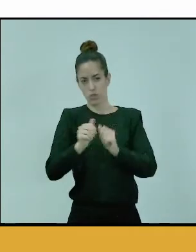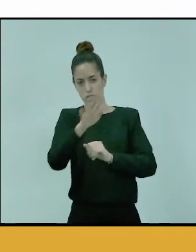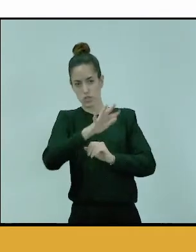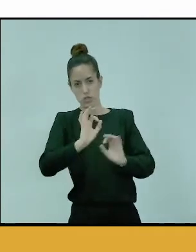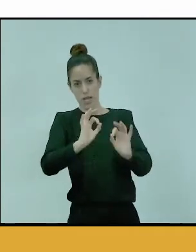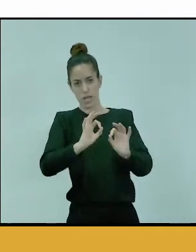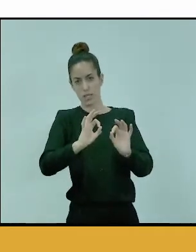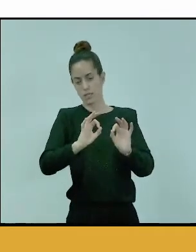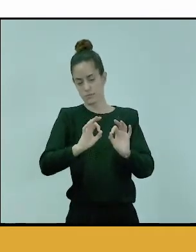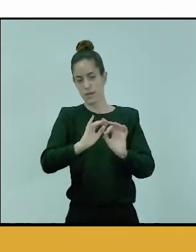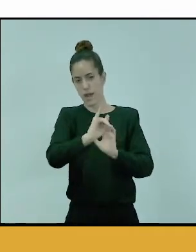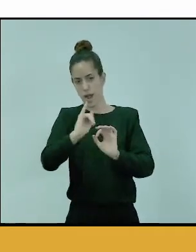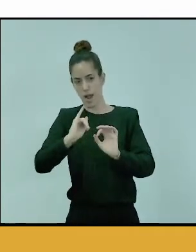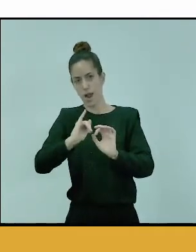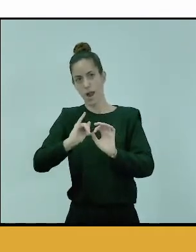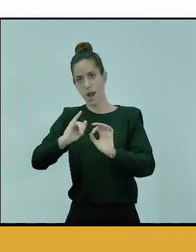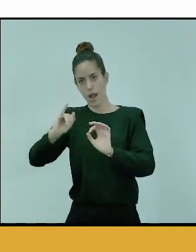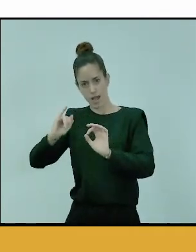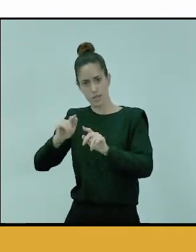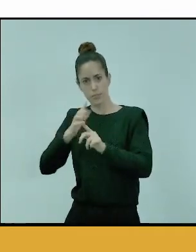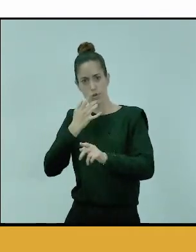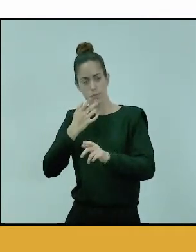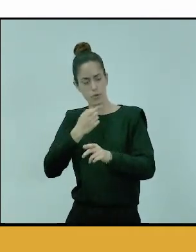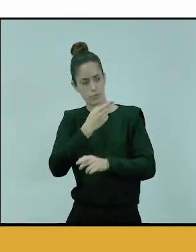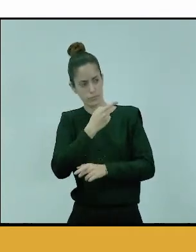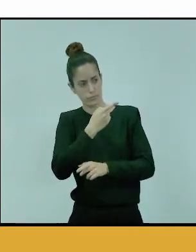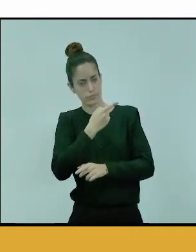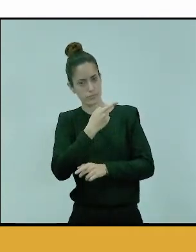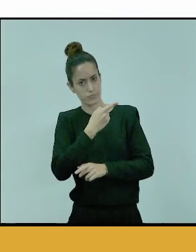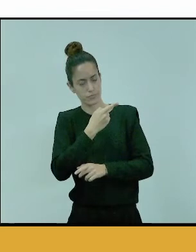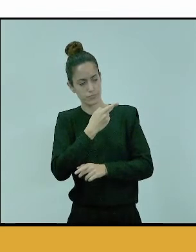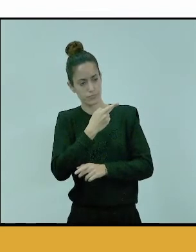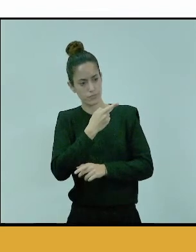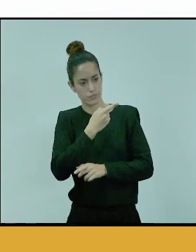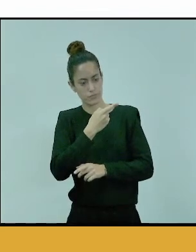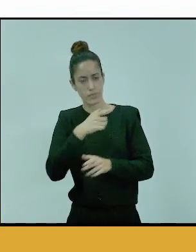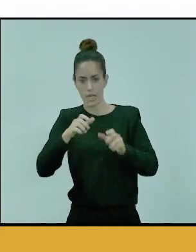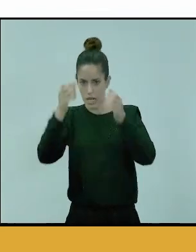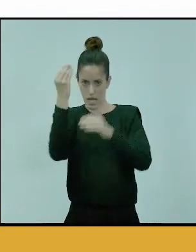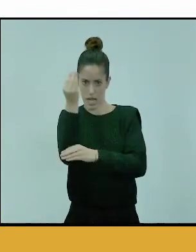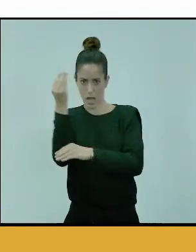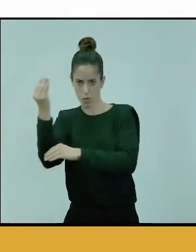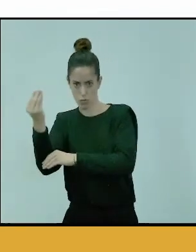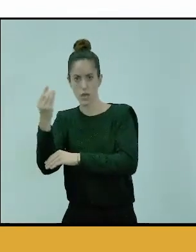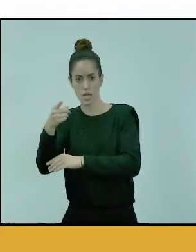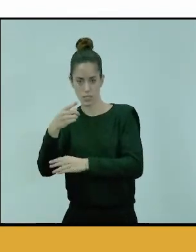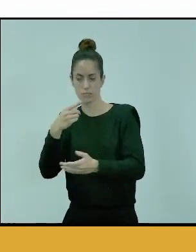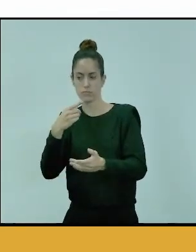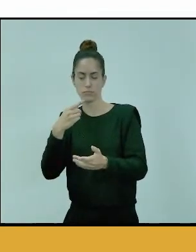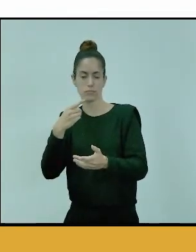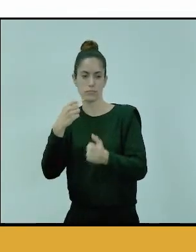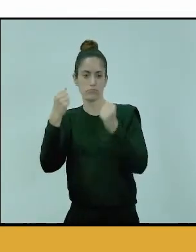sitios donde teníamos, por ejemplo, en este caso, donde teníamos las columnas.